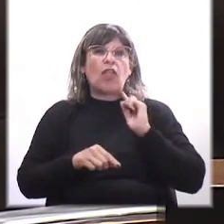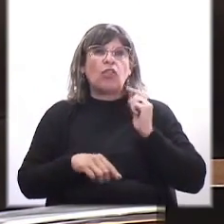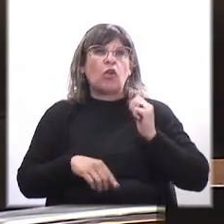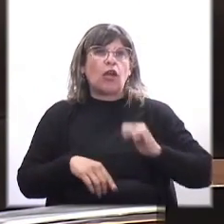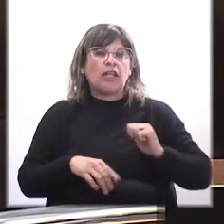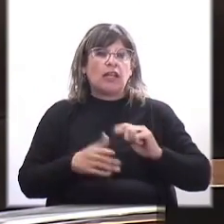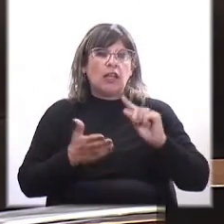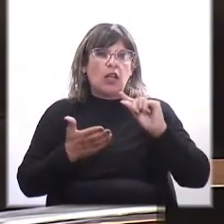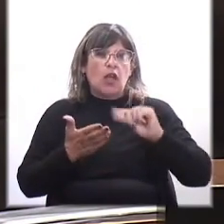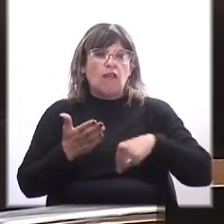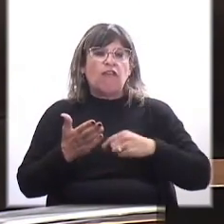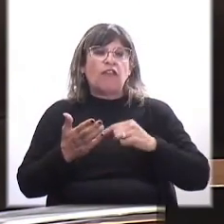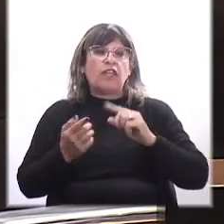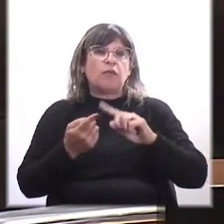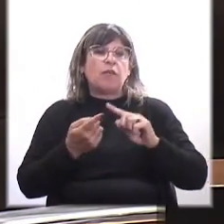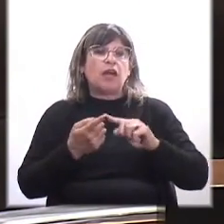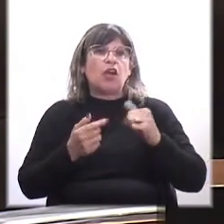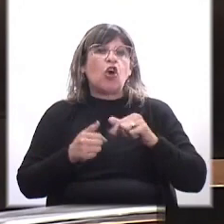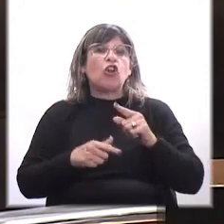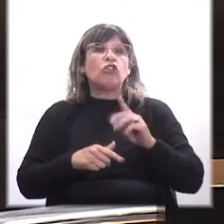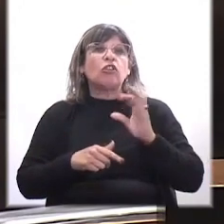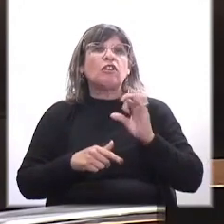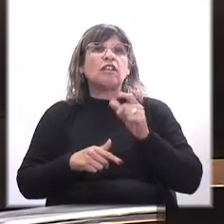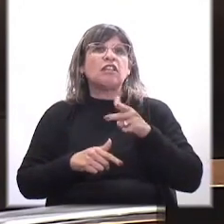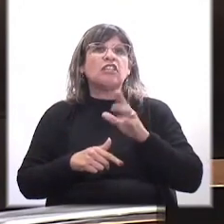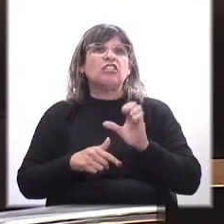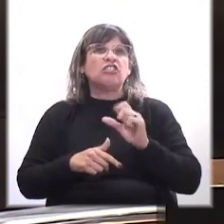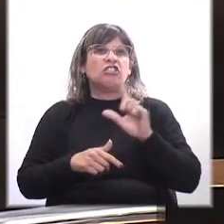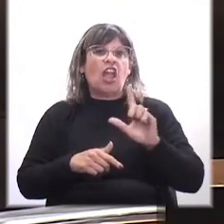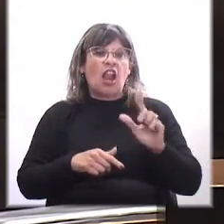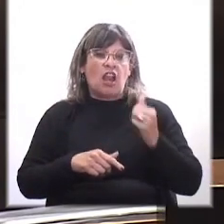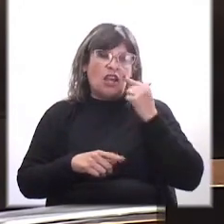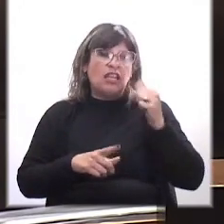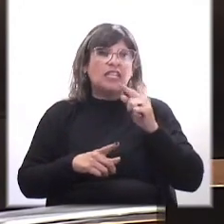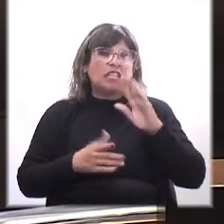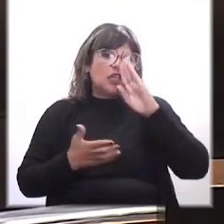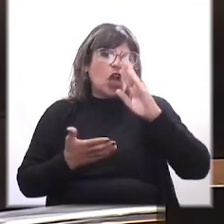un memorando de entendimiento con Shell. Y este es el último intento,